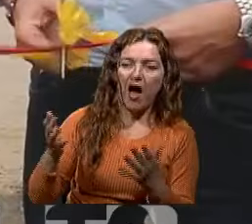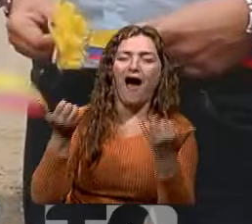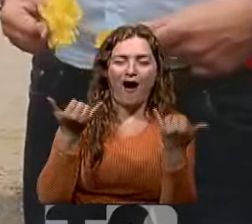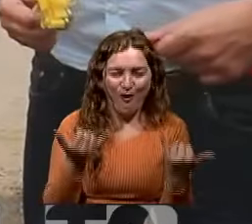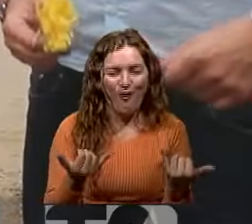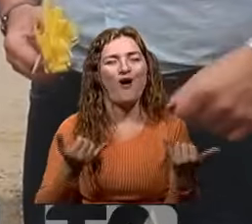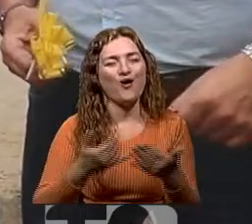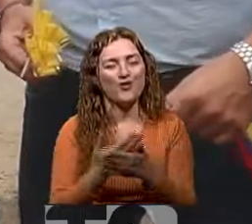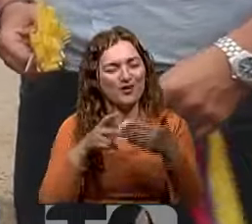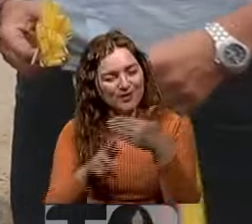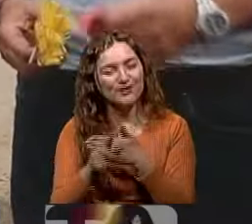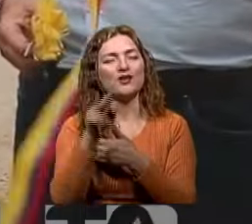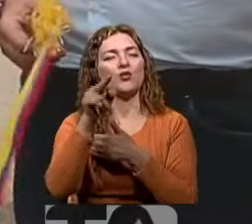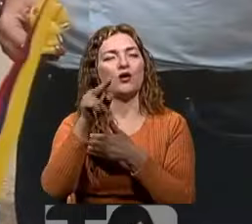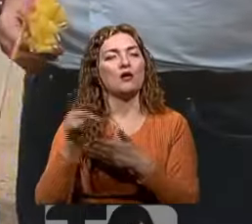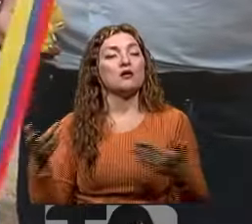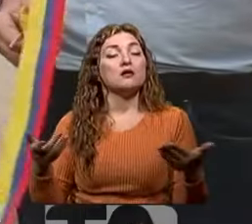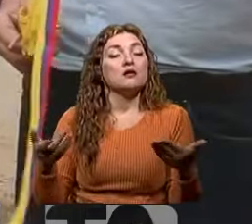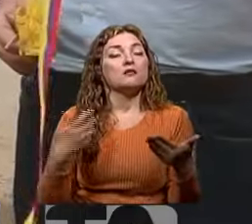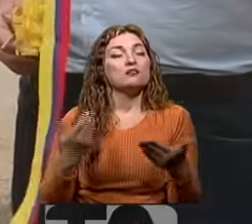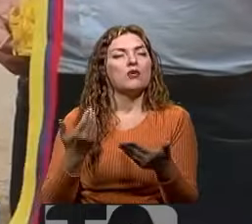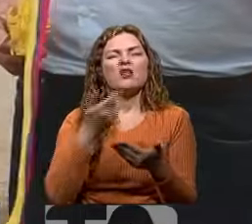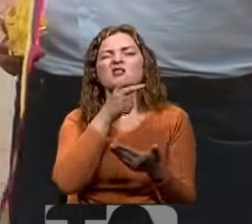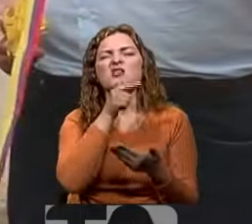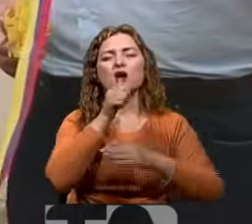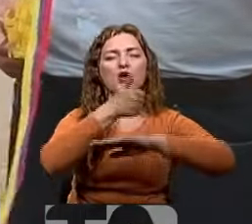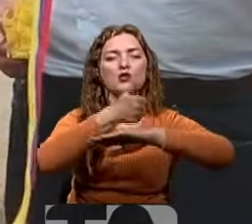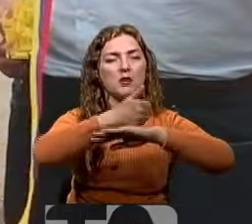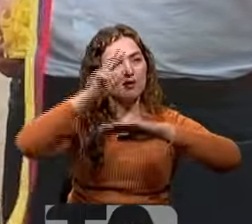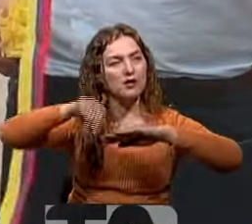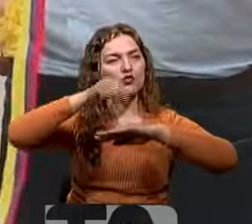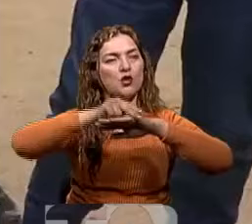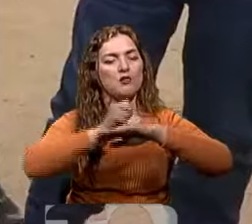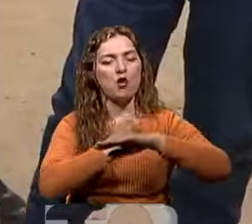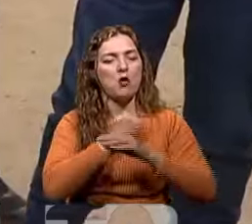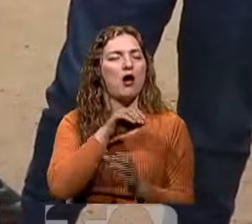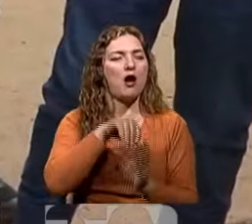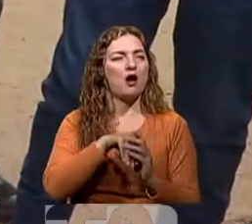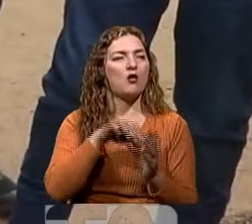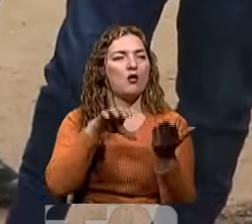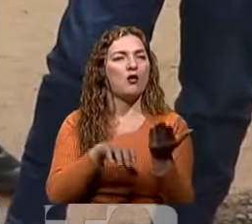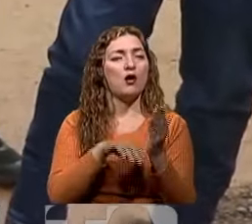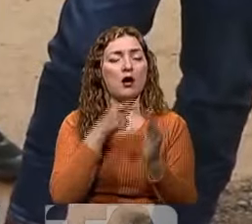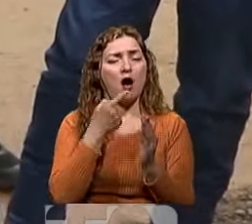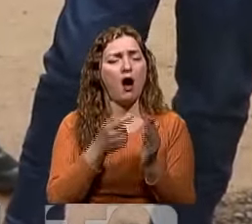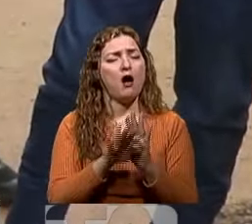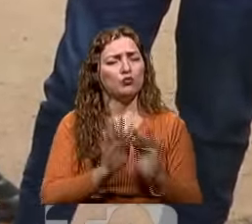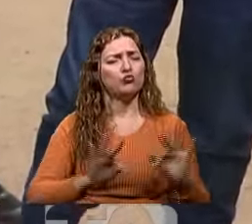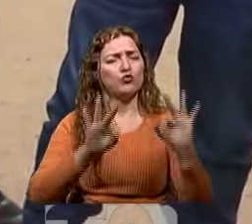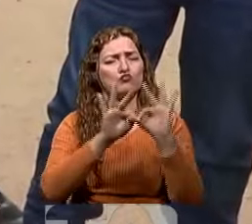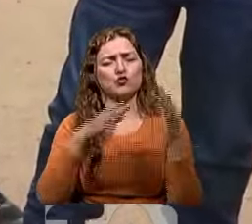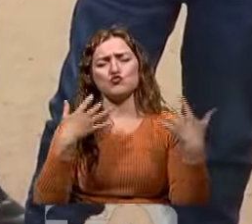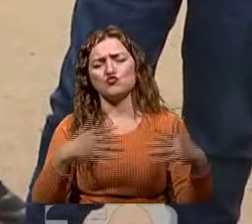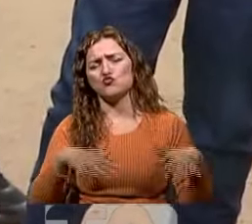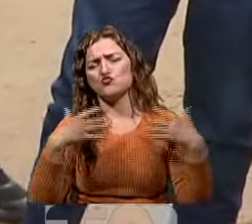hijos. La inauguración de esta planta se realizó con la presencia de autoridades nacionales y locales, quienes destacaron la importancia de este hito para